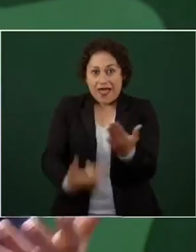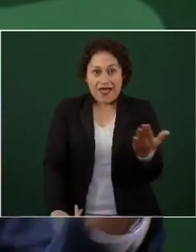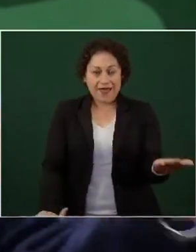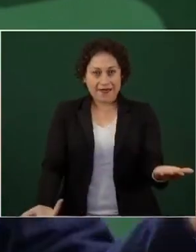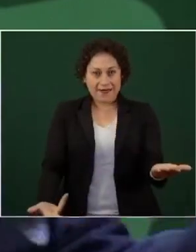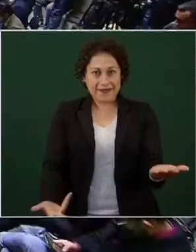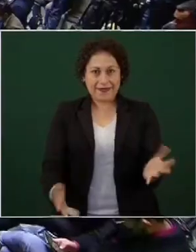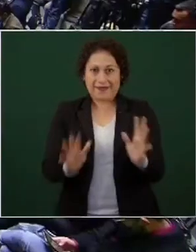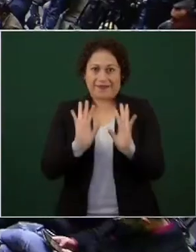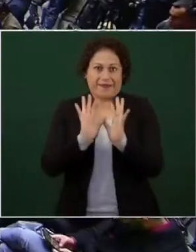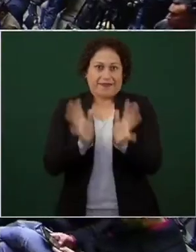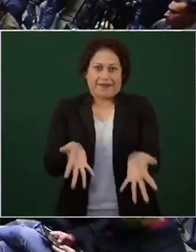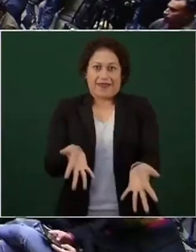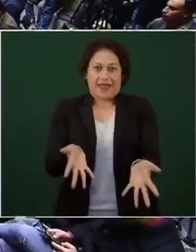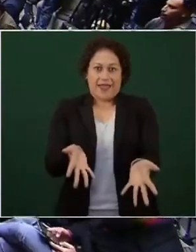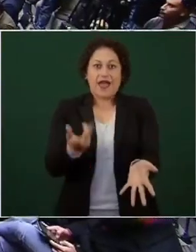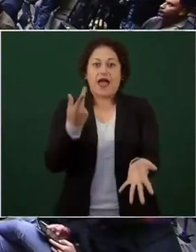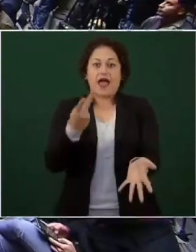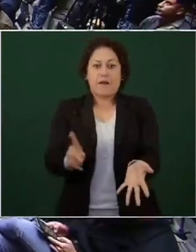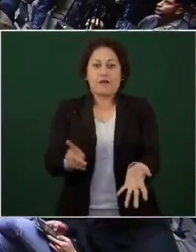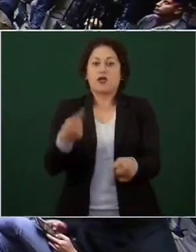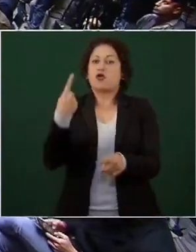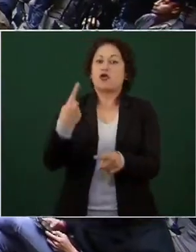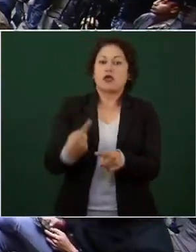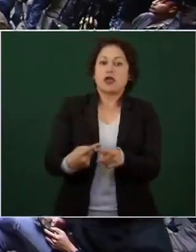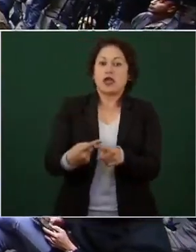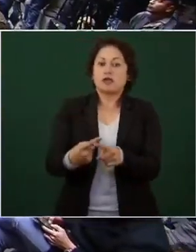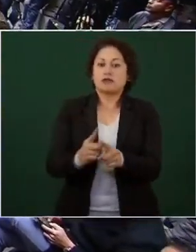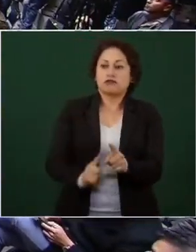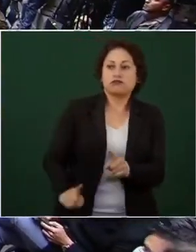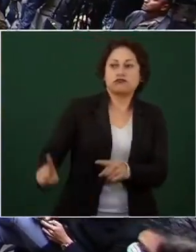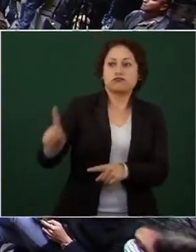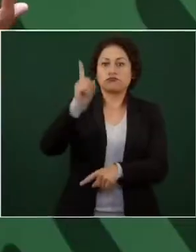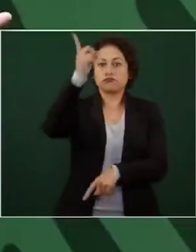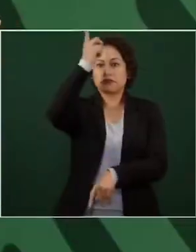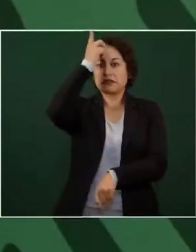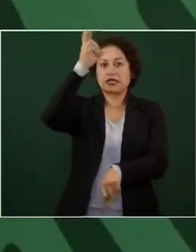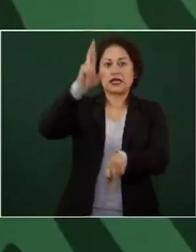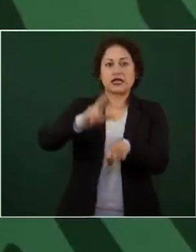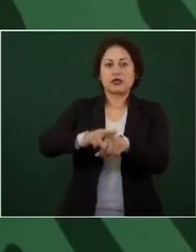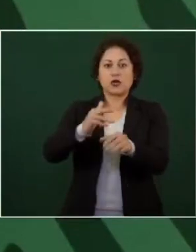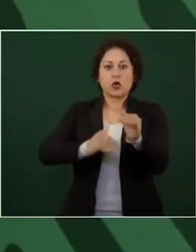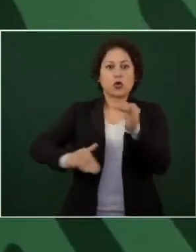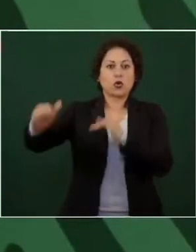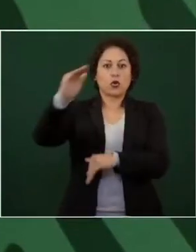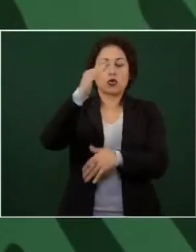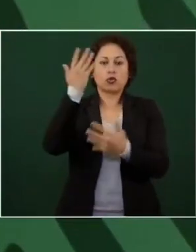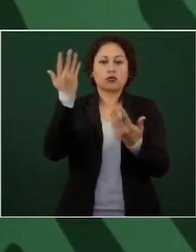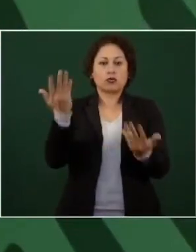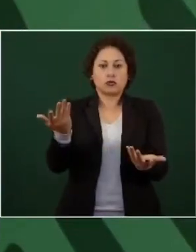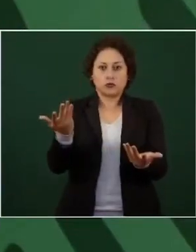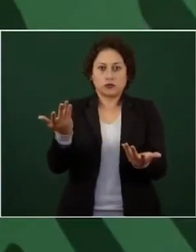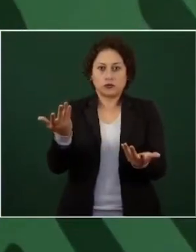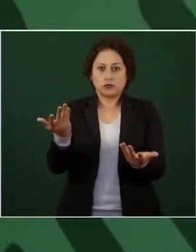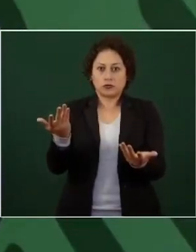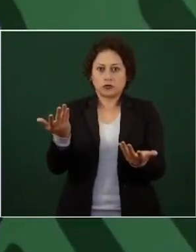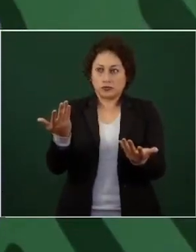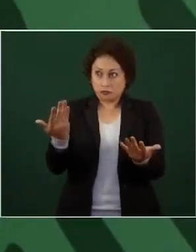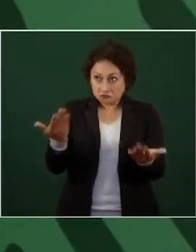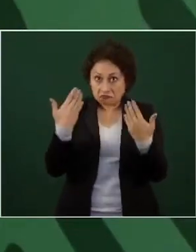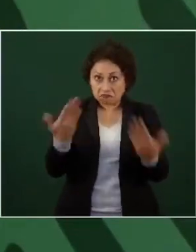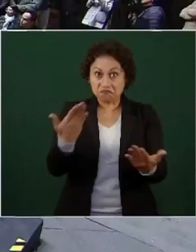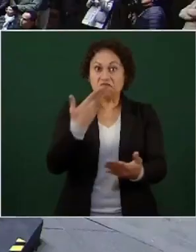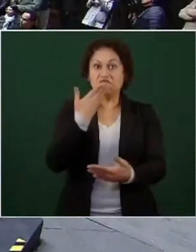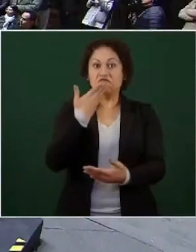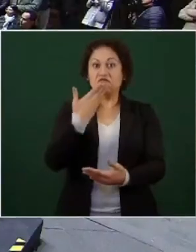y que, pero que salga el rector. Ah, qué bueno, qué bueno. O sea, qué bueno que